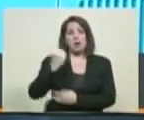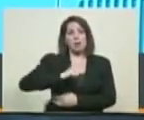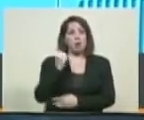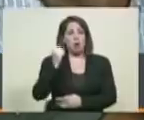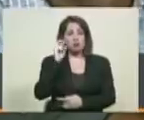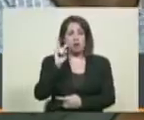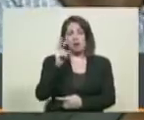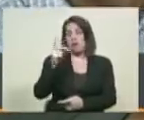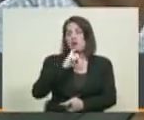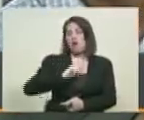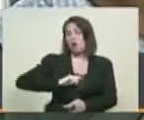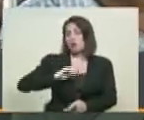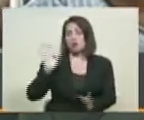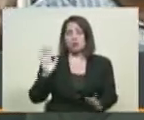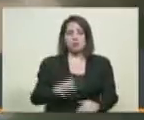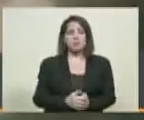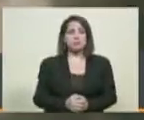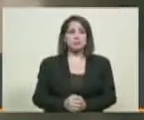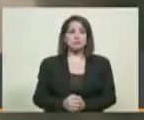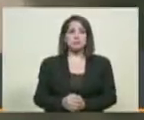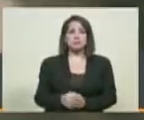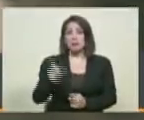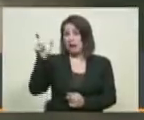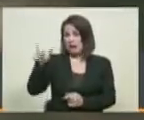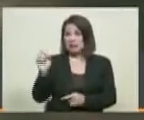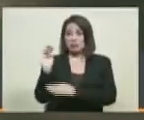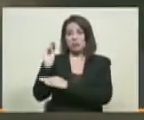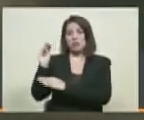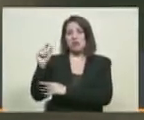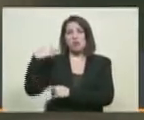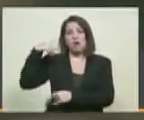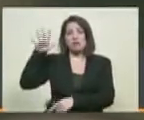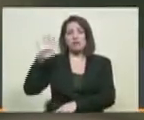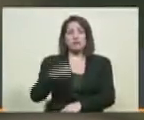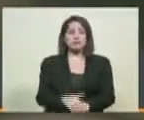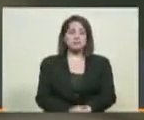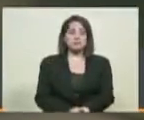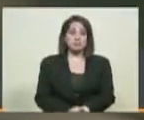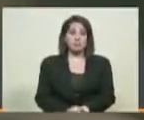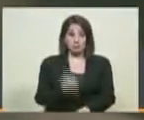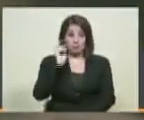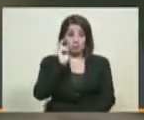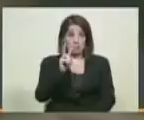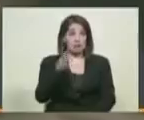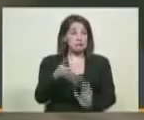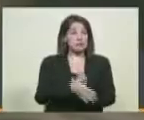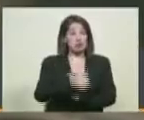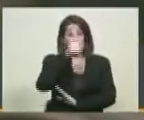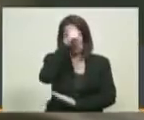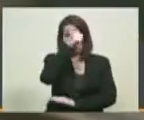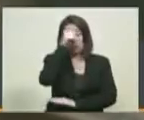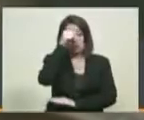En Colombia, ahí, fíjense lo que pasó en Colombia el domingo.